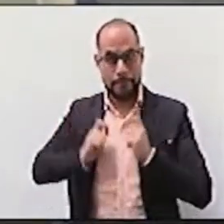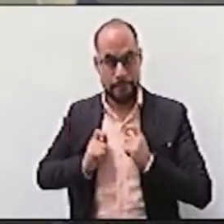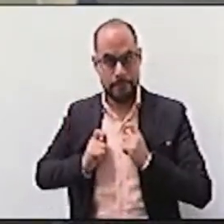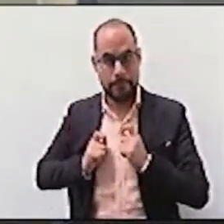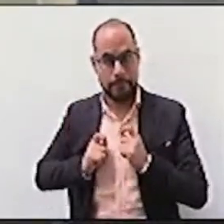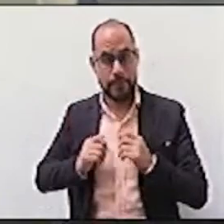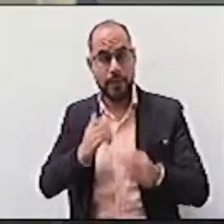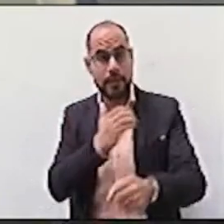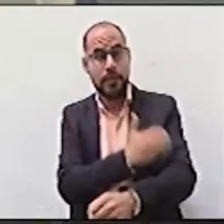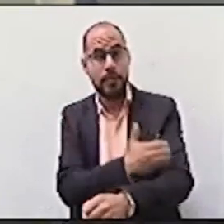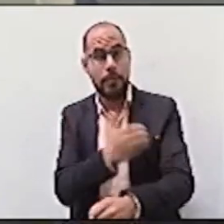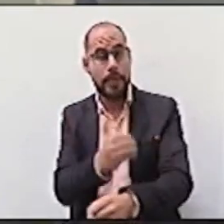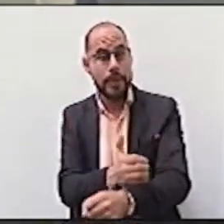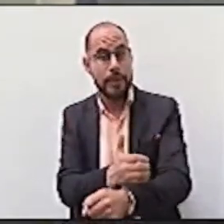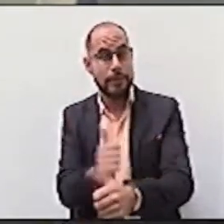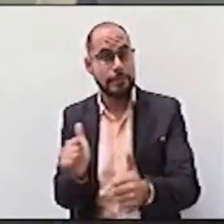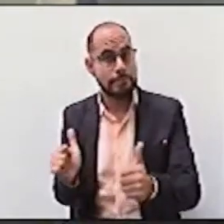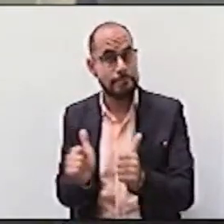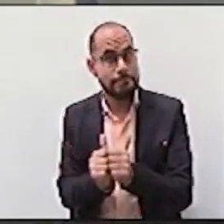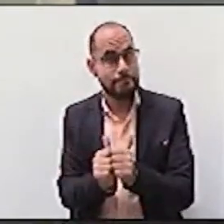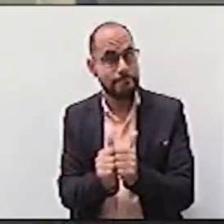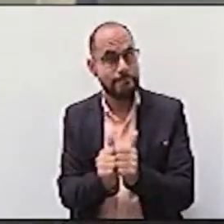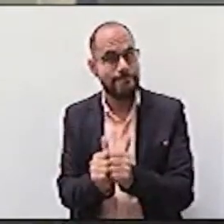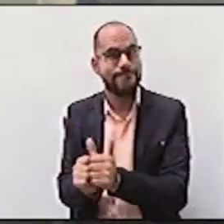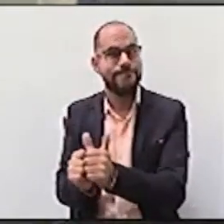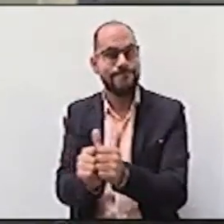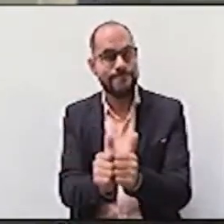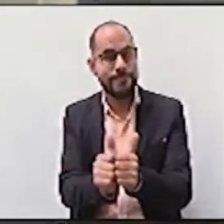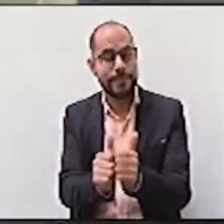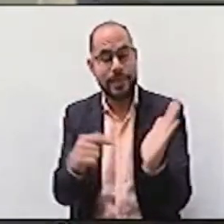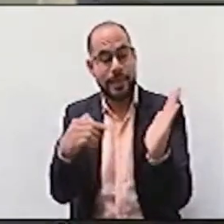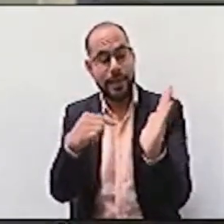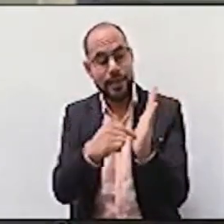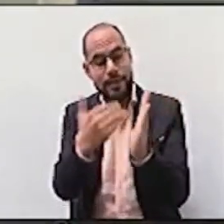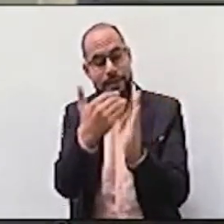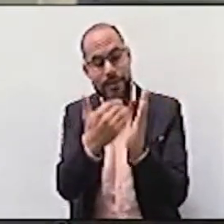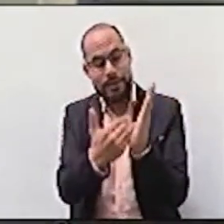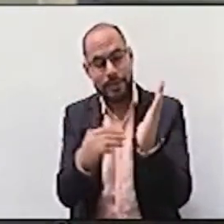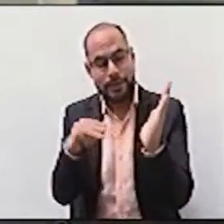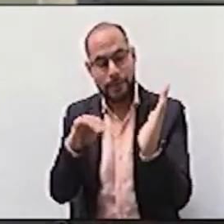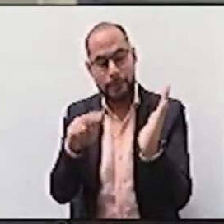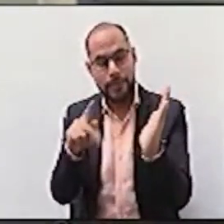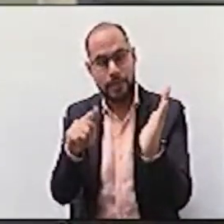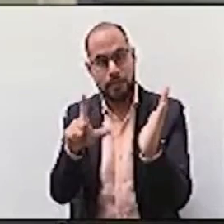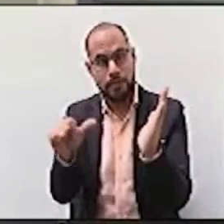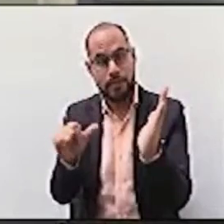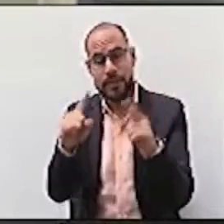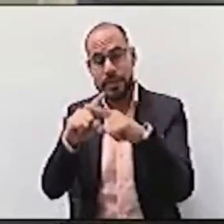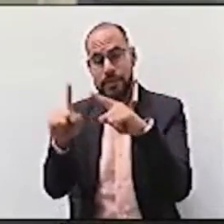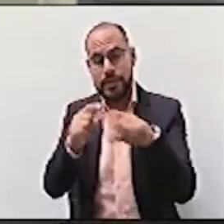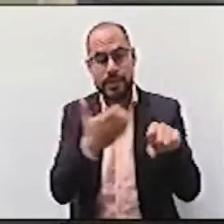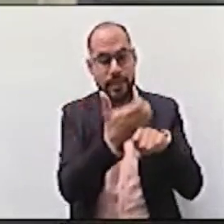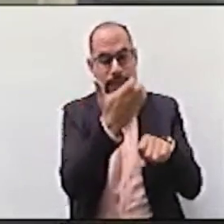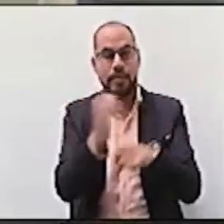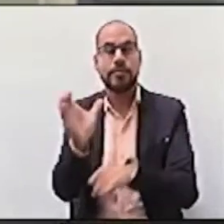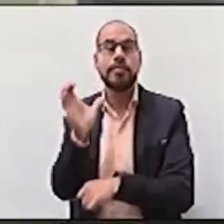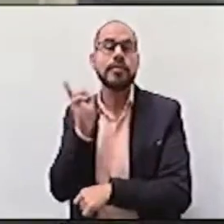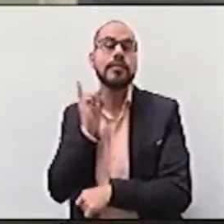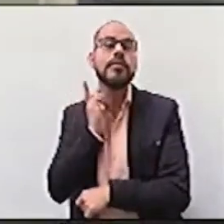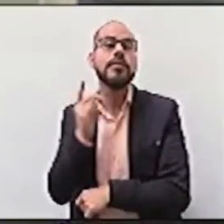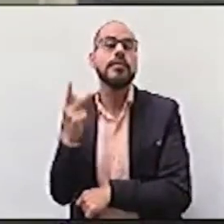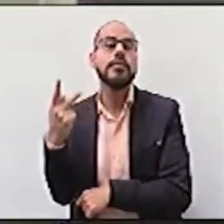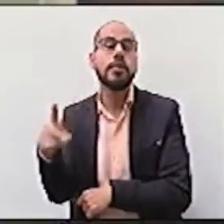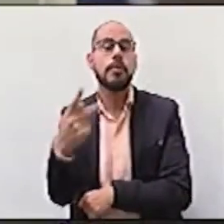de acompañar la minuta en los congresos locales, darle a